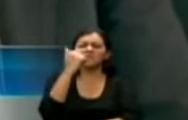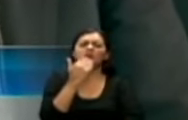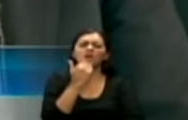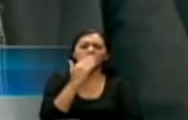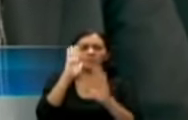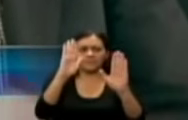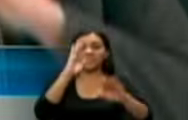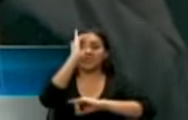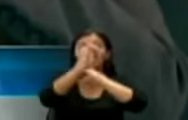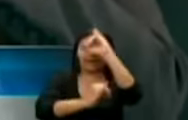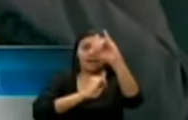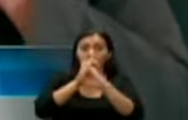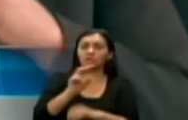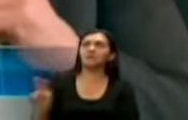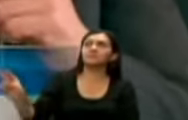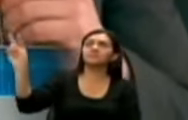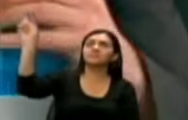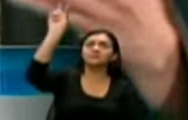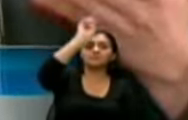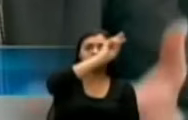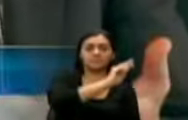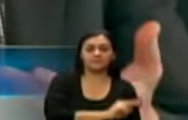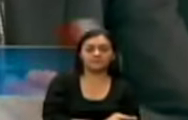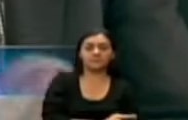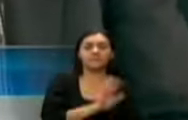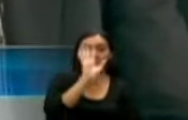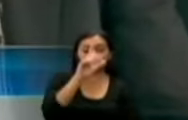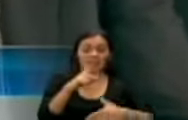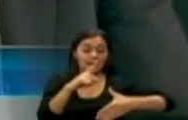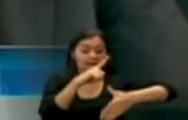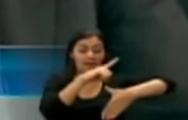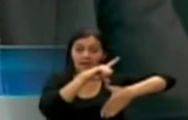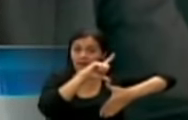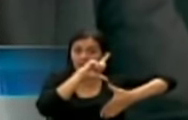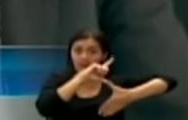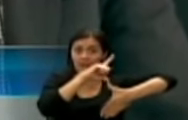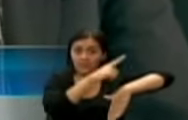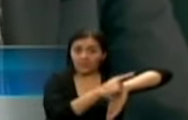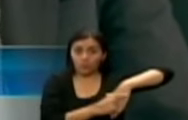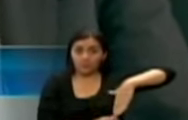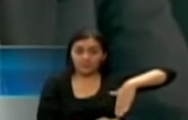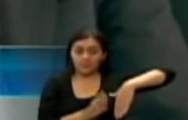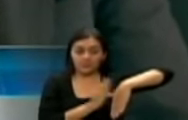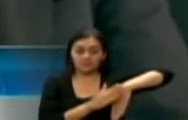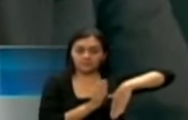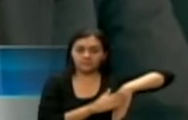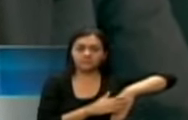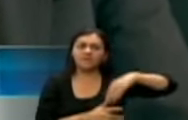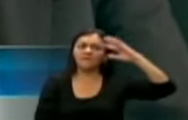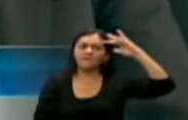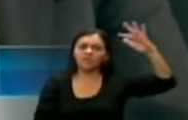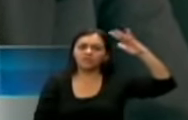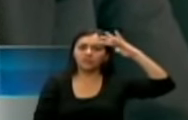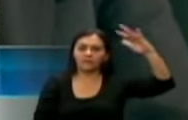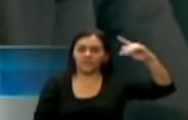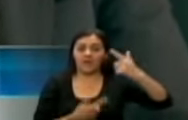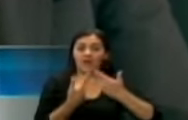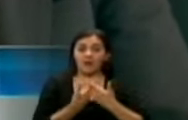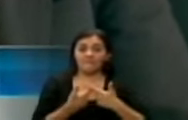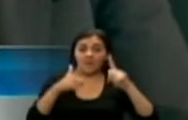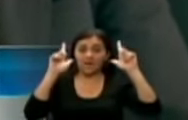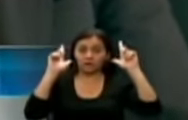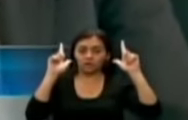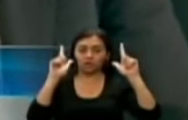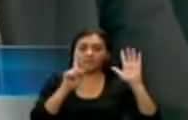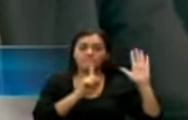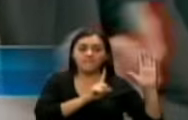importante, y es que en América Latina, la teología para la liberación fue muy importante en la década del 60 y del